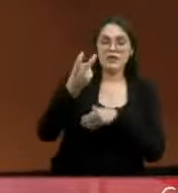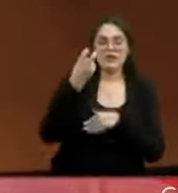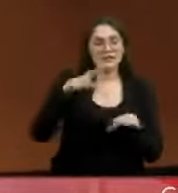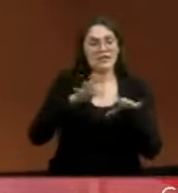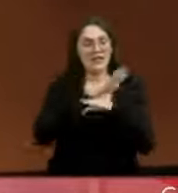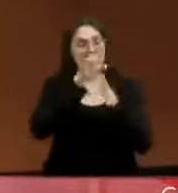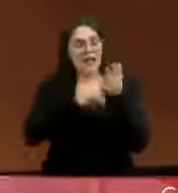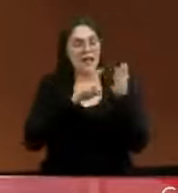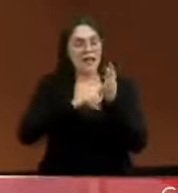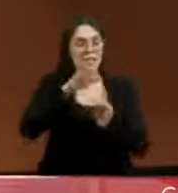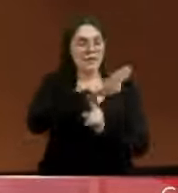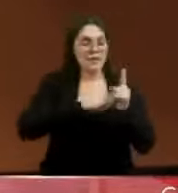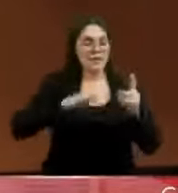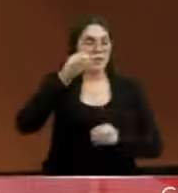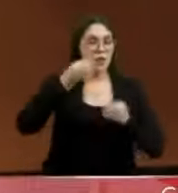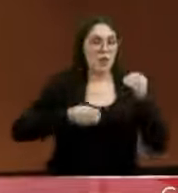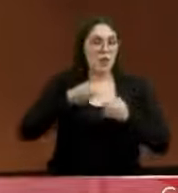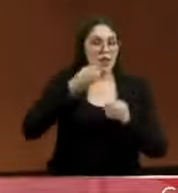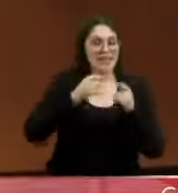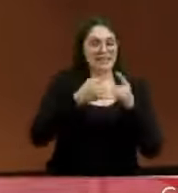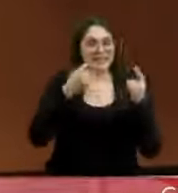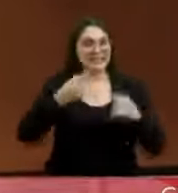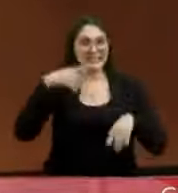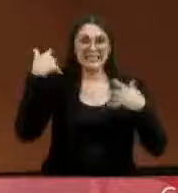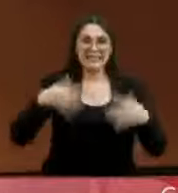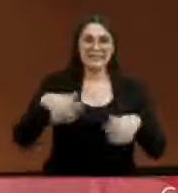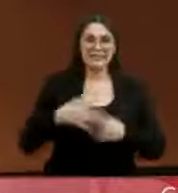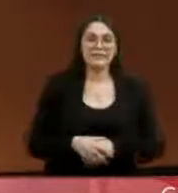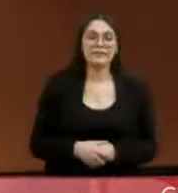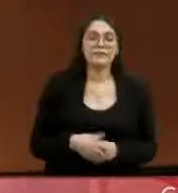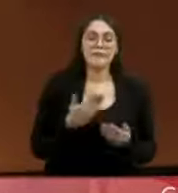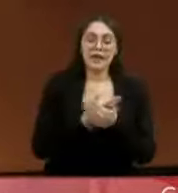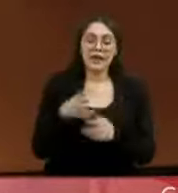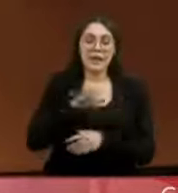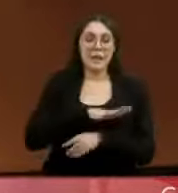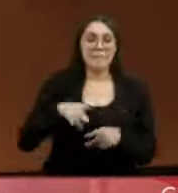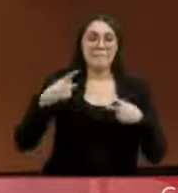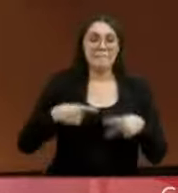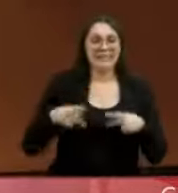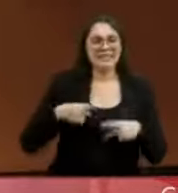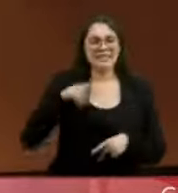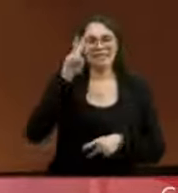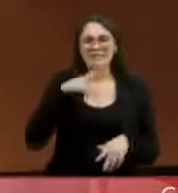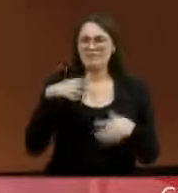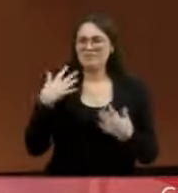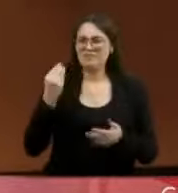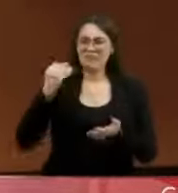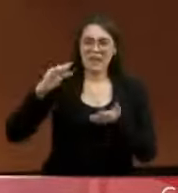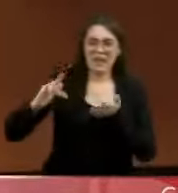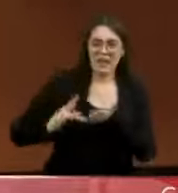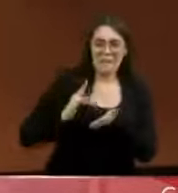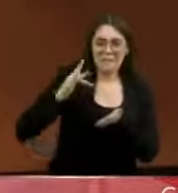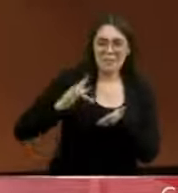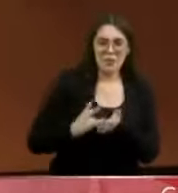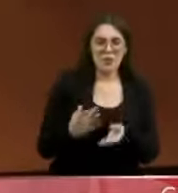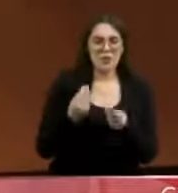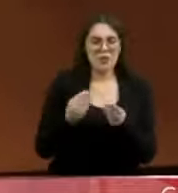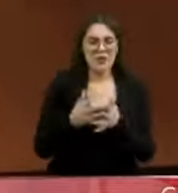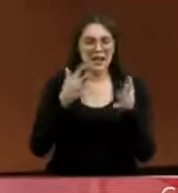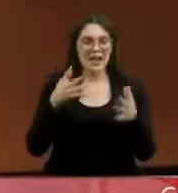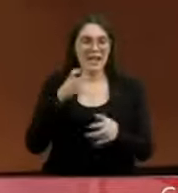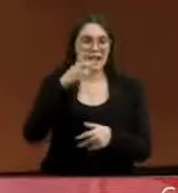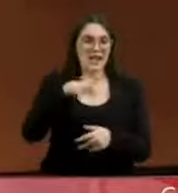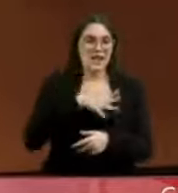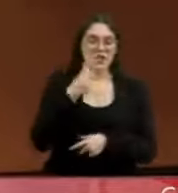histórica. El pueblo de México nos ha dado un apoyo impresionante el 2 de junio y